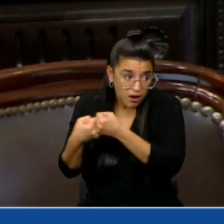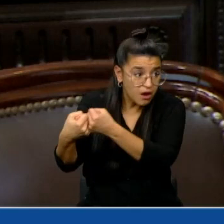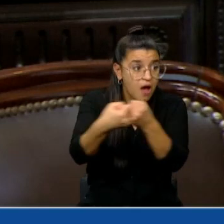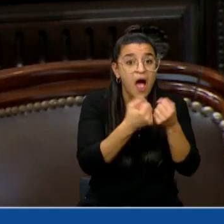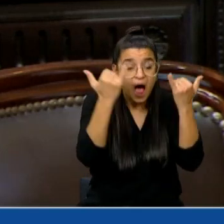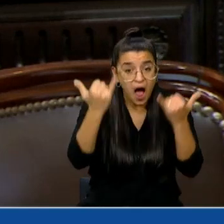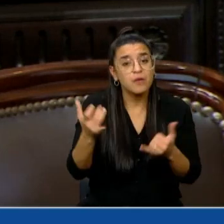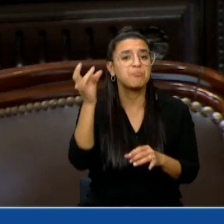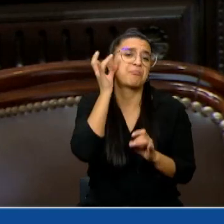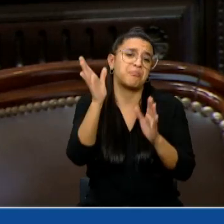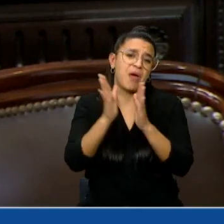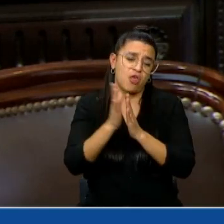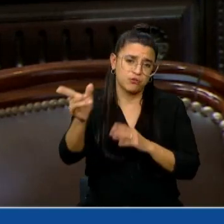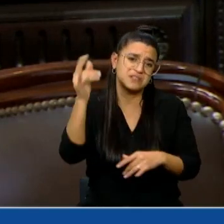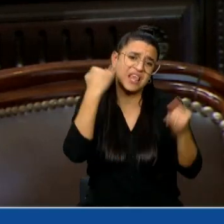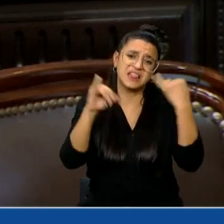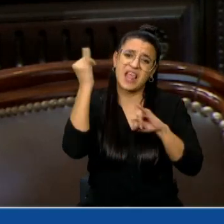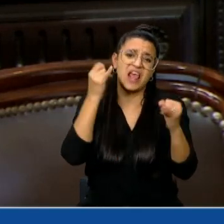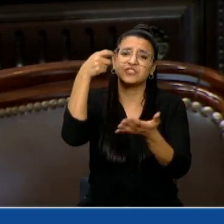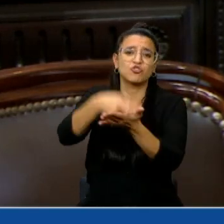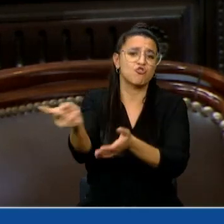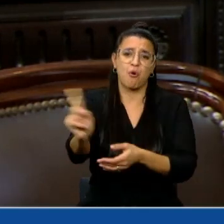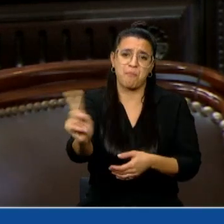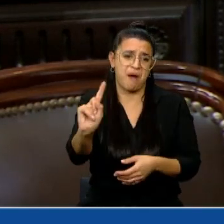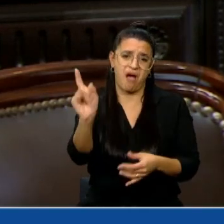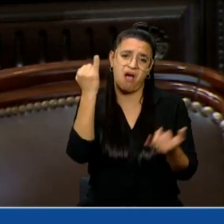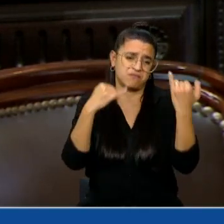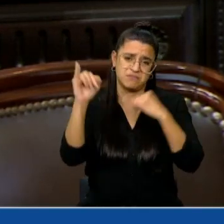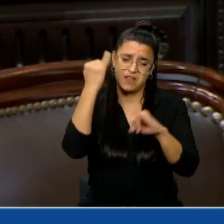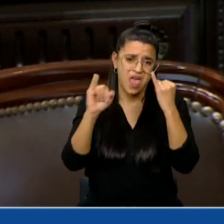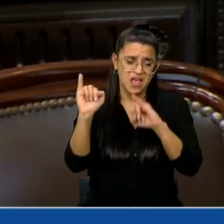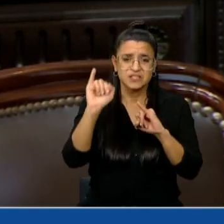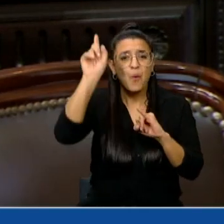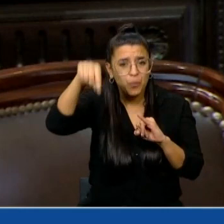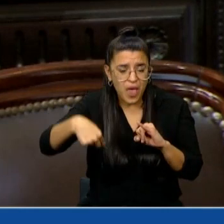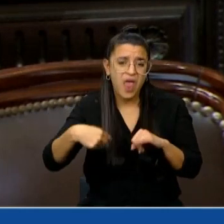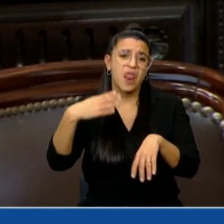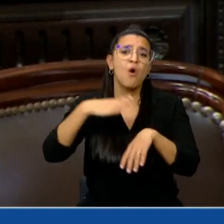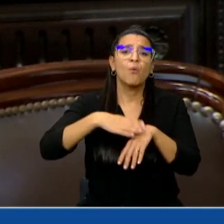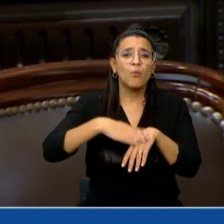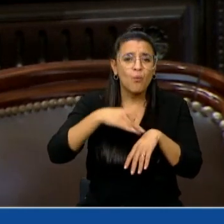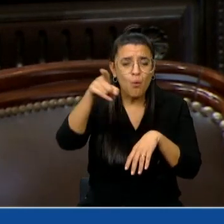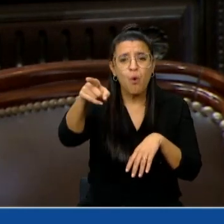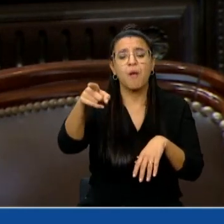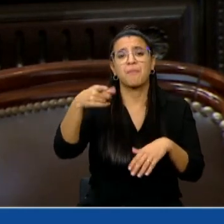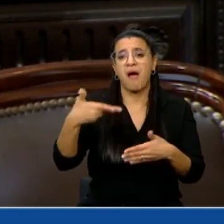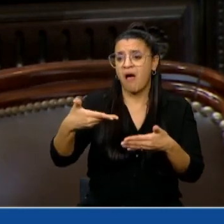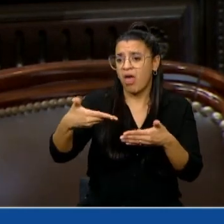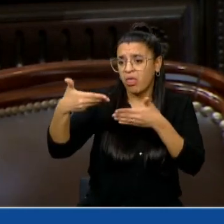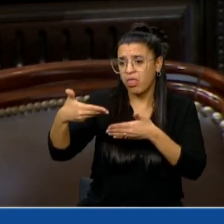es condonar los intereses y recargos que han surgido a partir del atraso